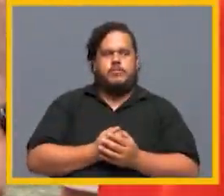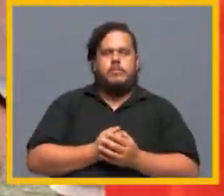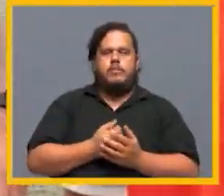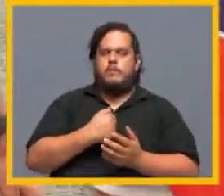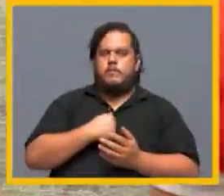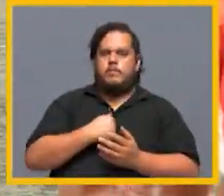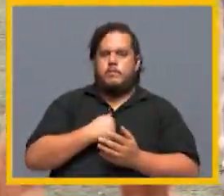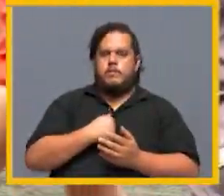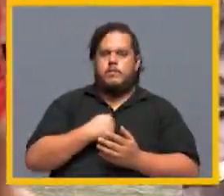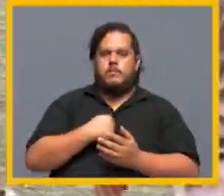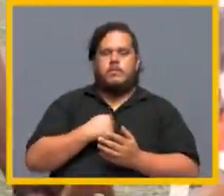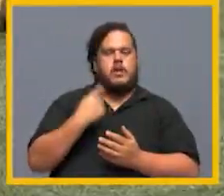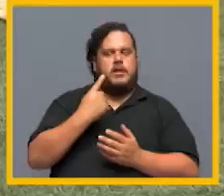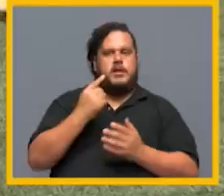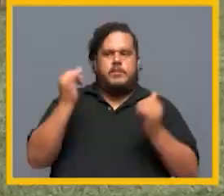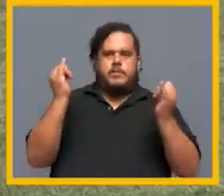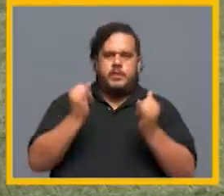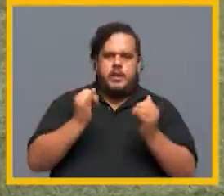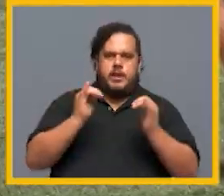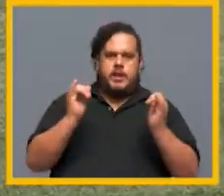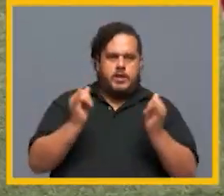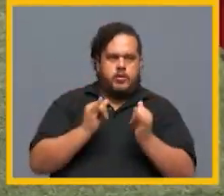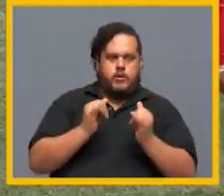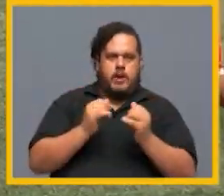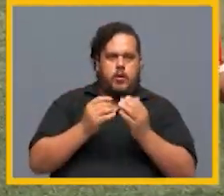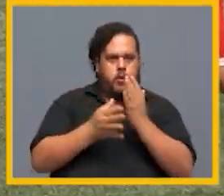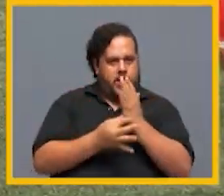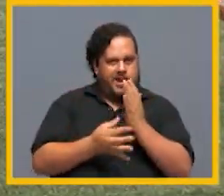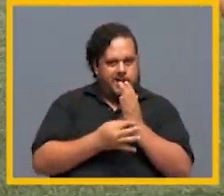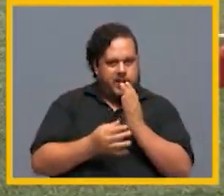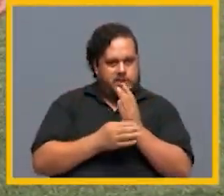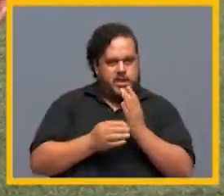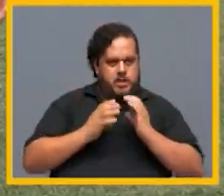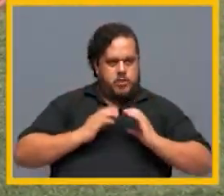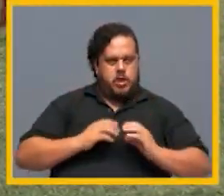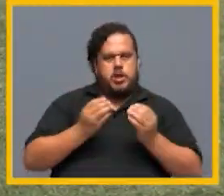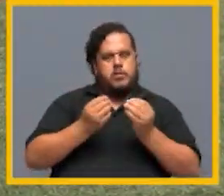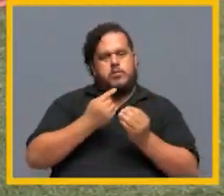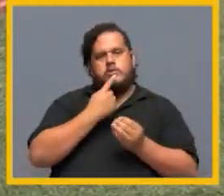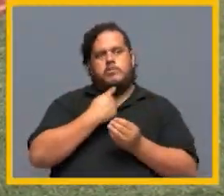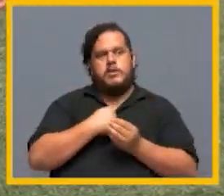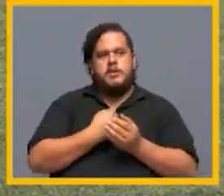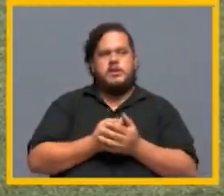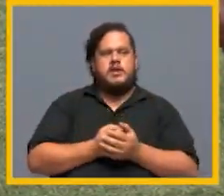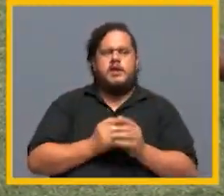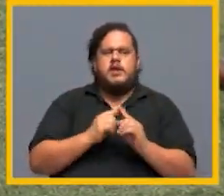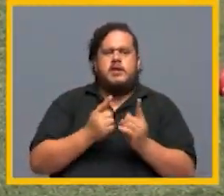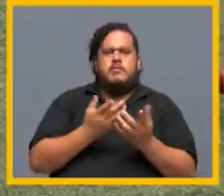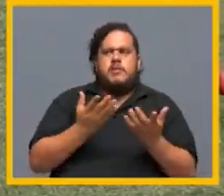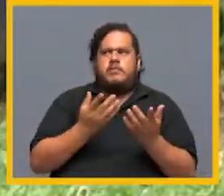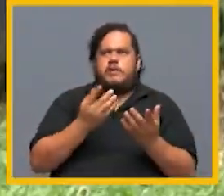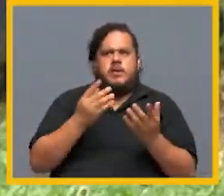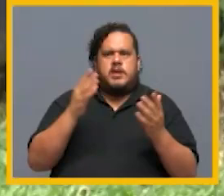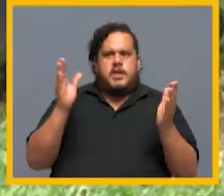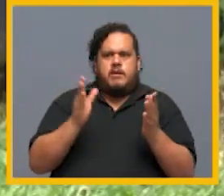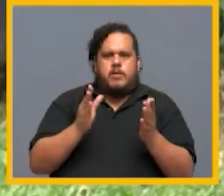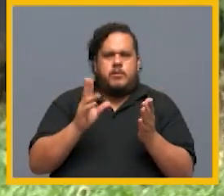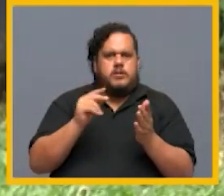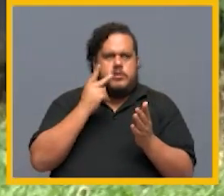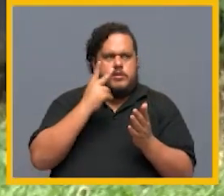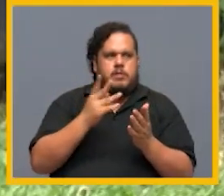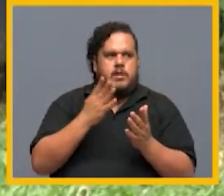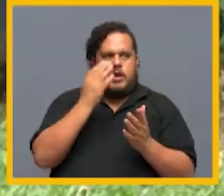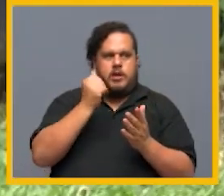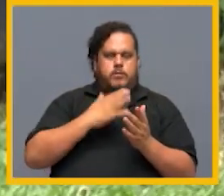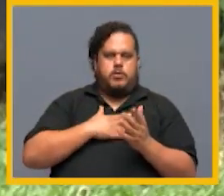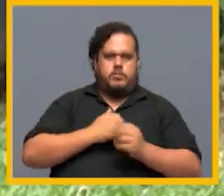estoy constante en bajar, tal vez me mantengo en peso, pero bajo grasa corporal, y tal vez muchos me dicen, pero ¿qué bajó si no se ve por mi